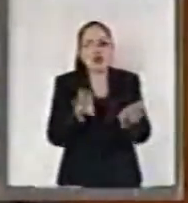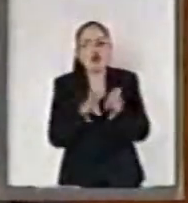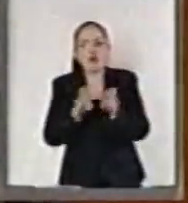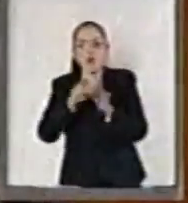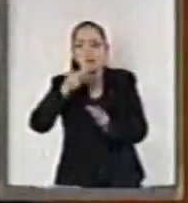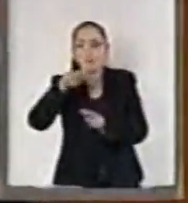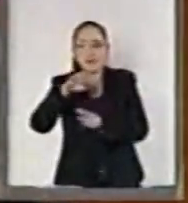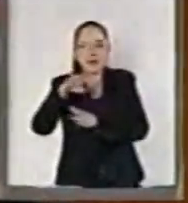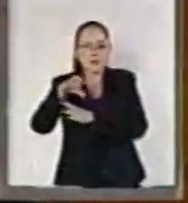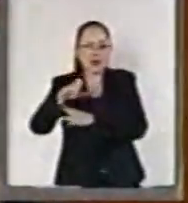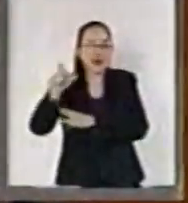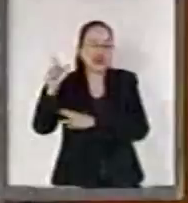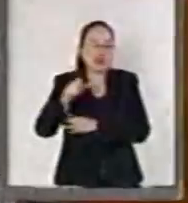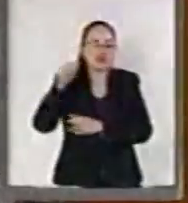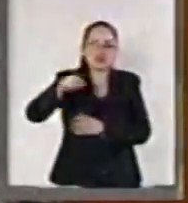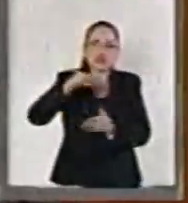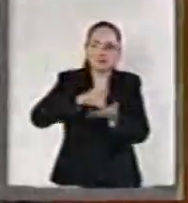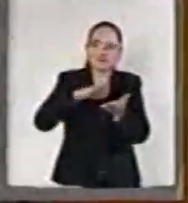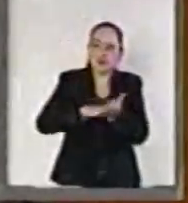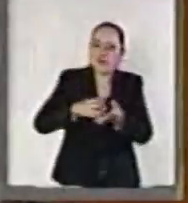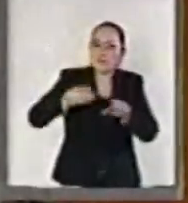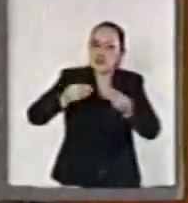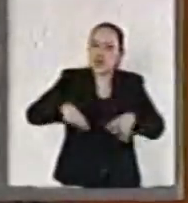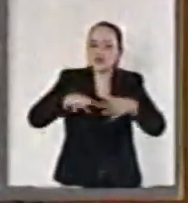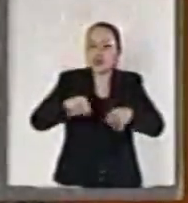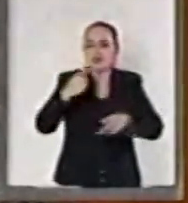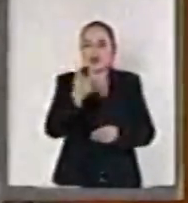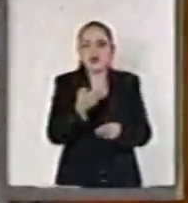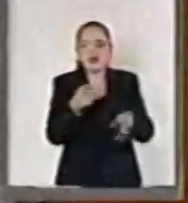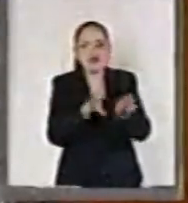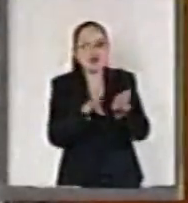esta operación y por qué la Comisión Reguladora